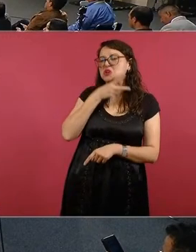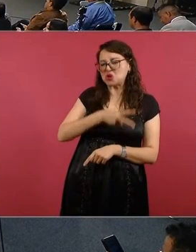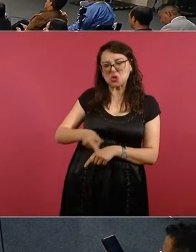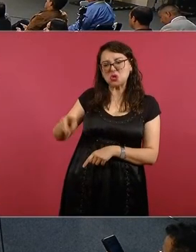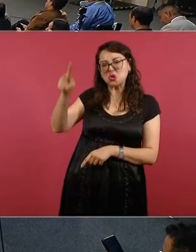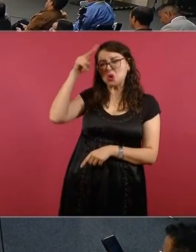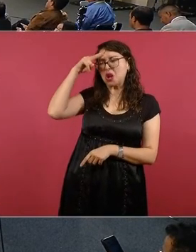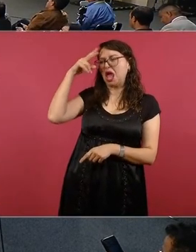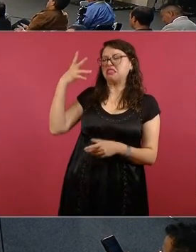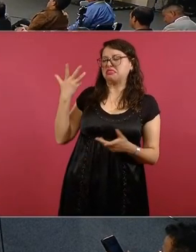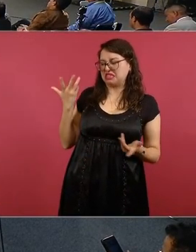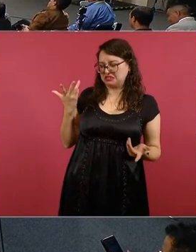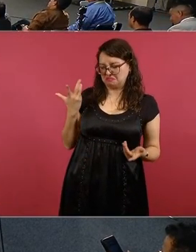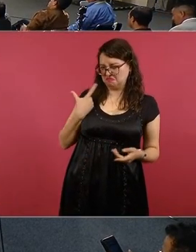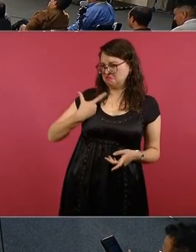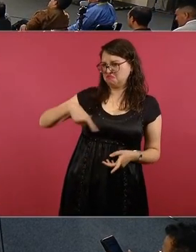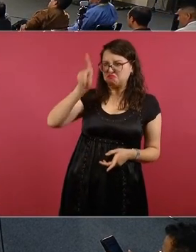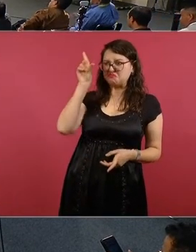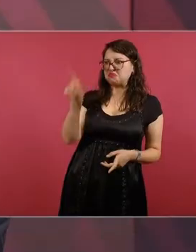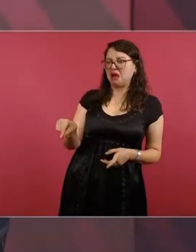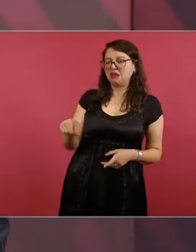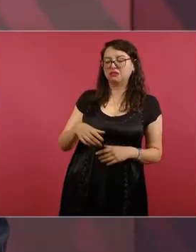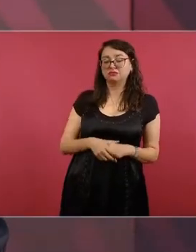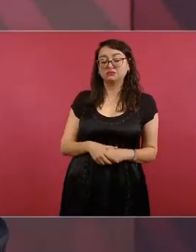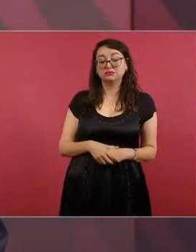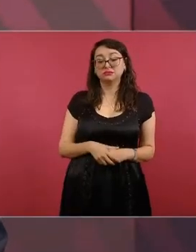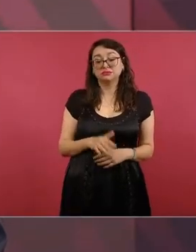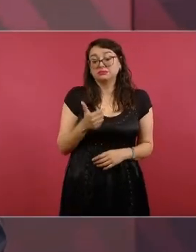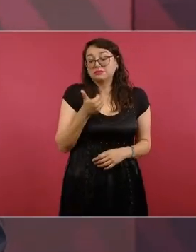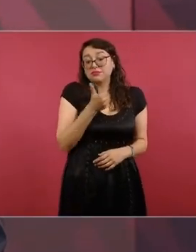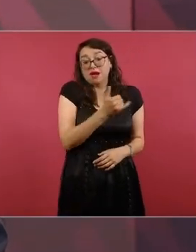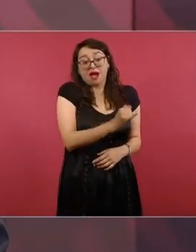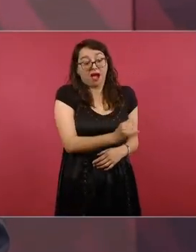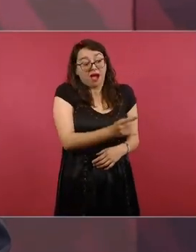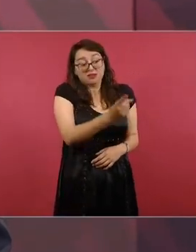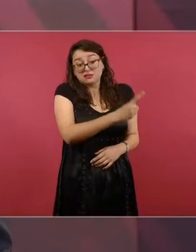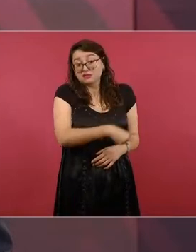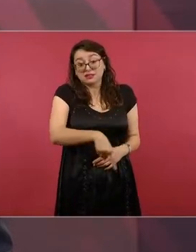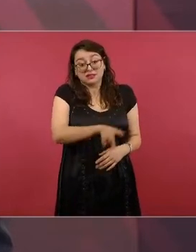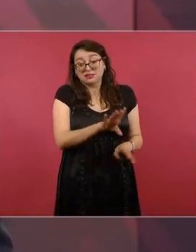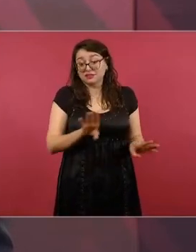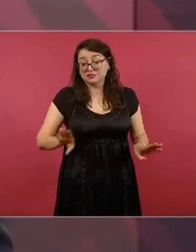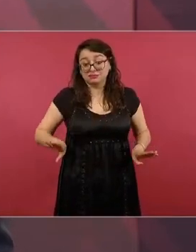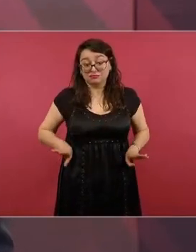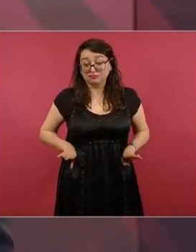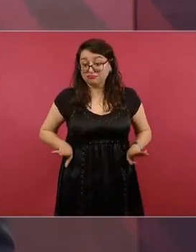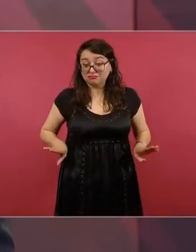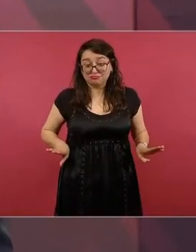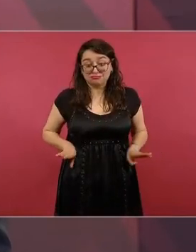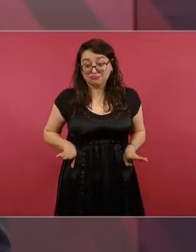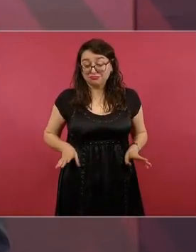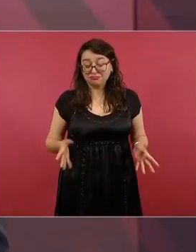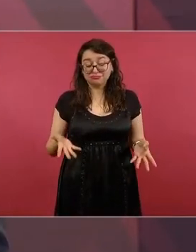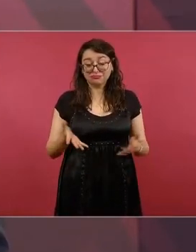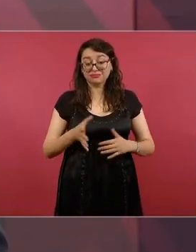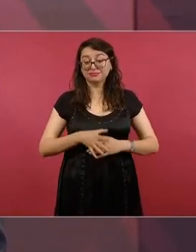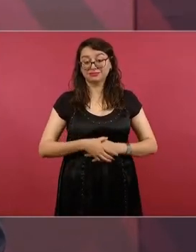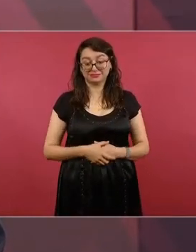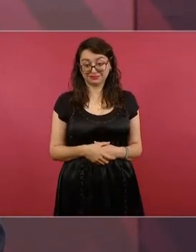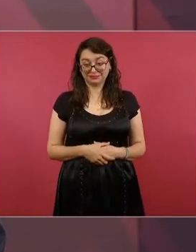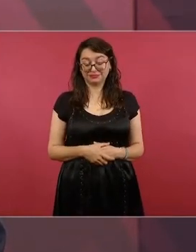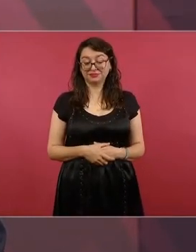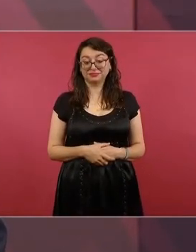con el clasismo que los distingue a los conservadores y sus